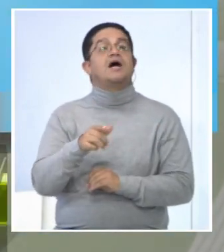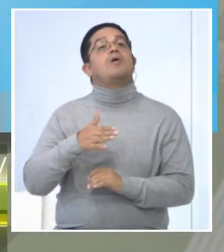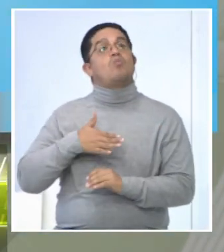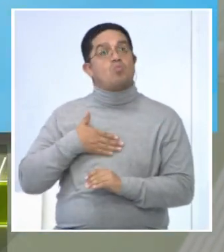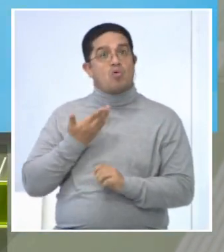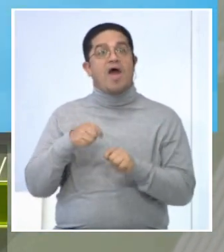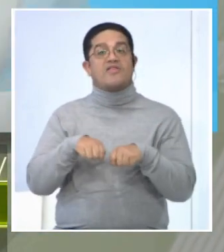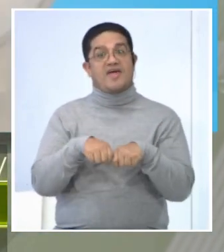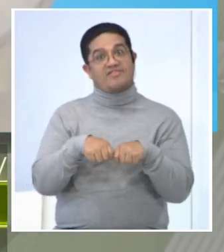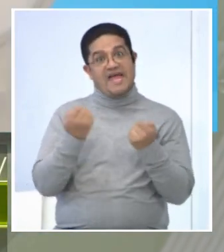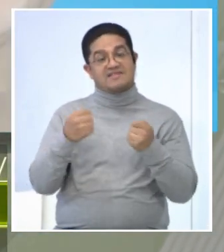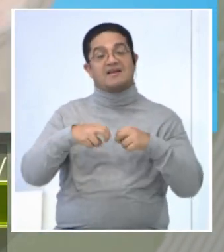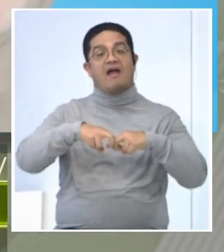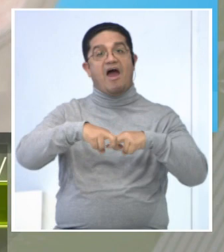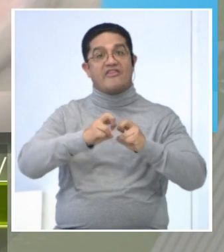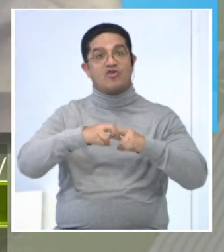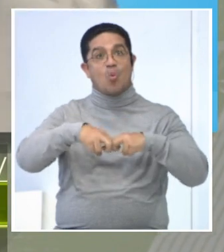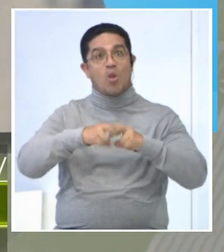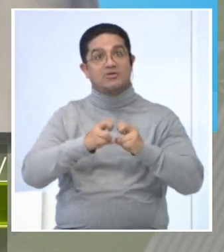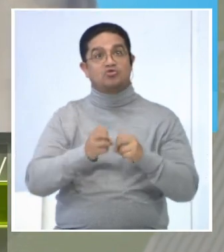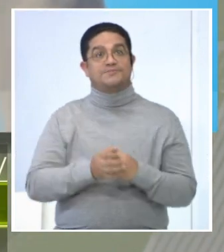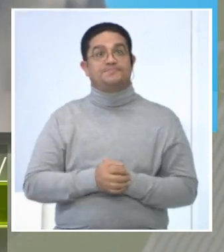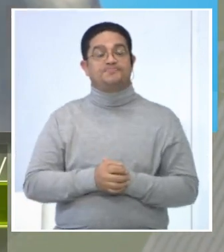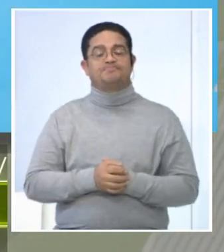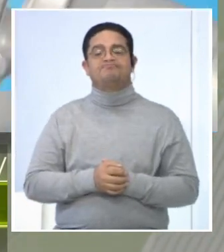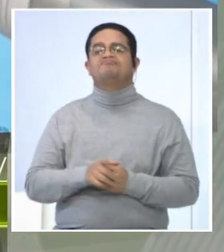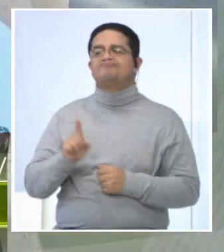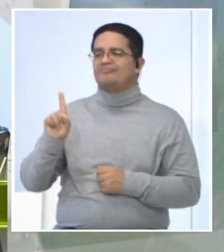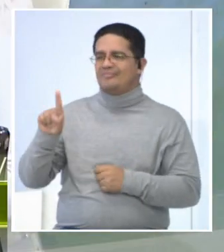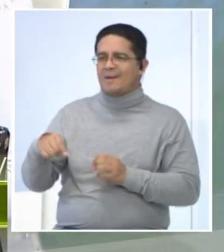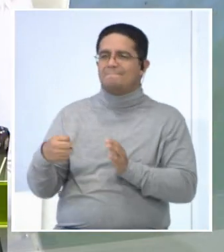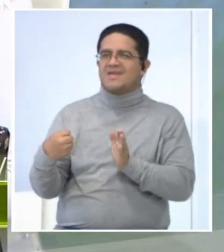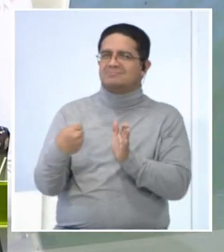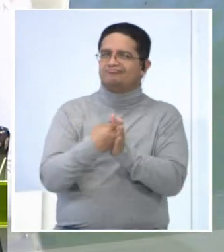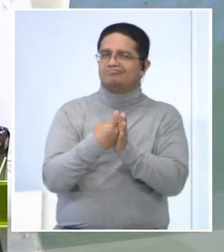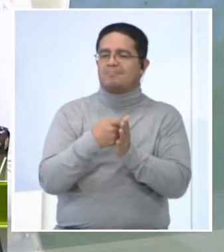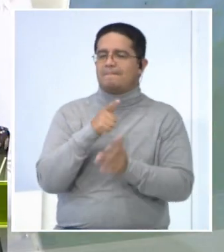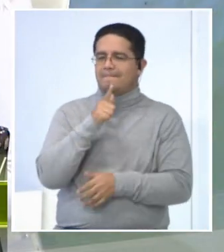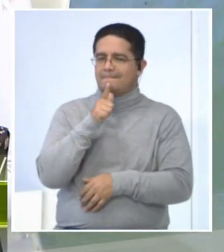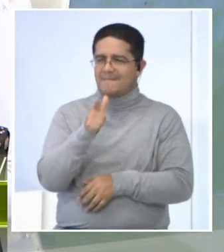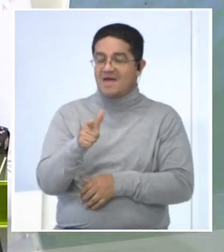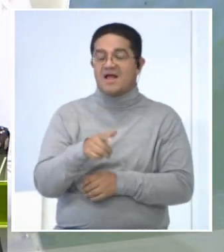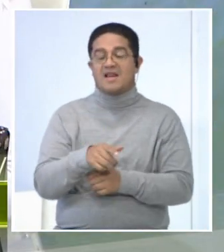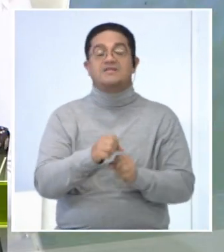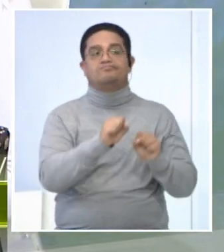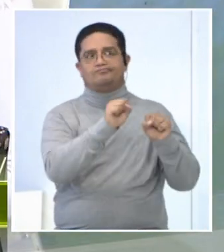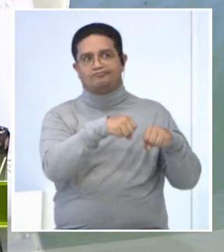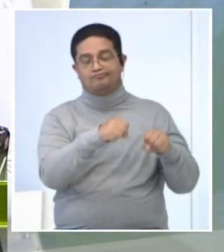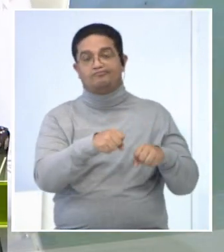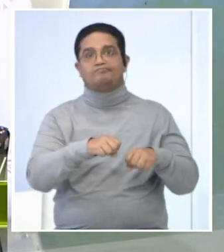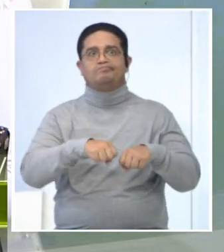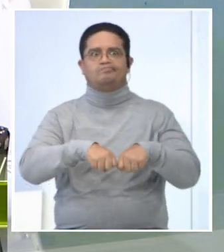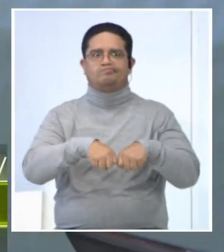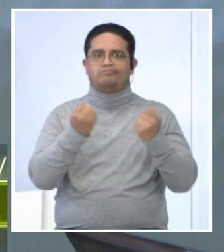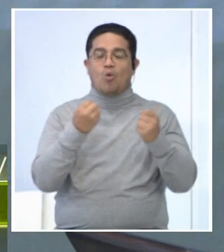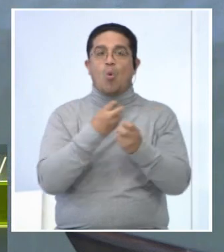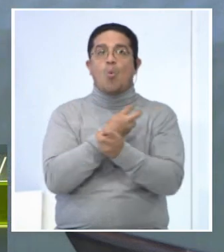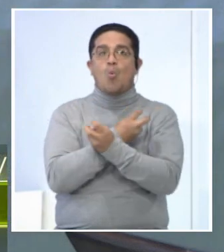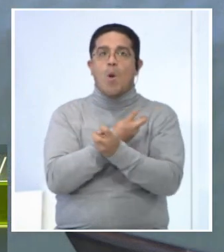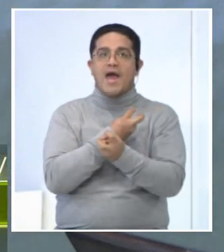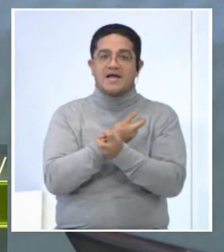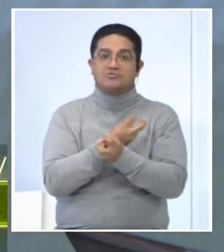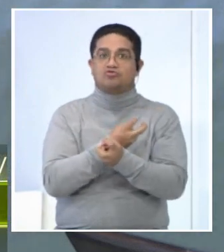a que se dañen nuestras articulaciones. ¿Lesiones maltratadas también pueden ser causantes? Sí, fracturas, o incluso que